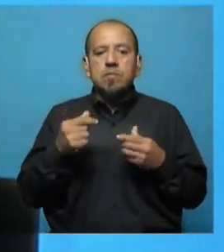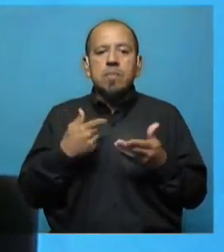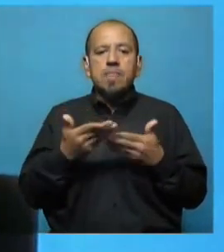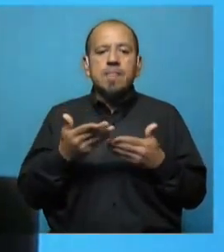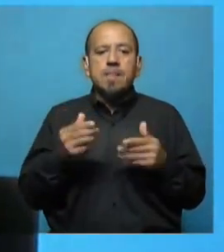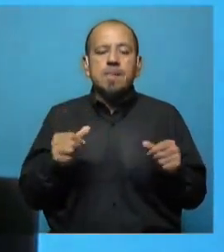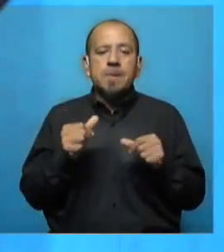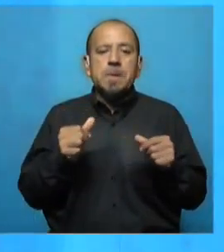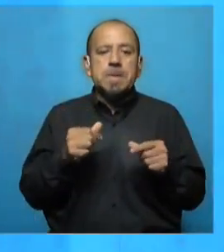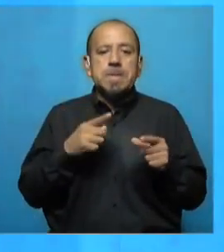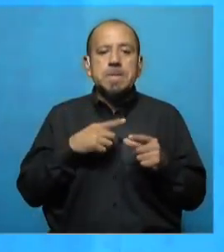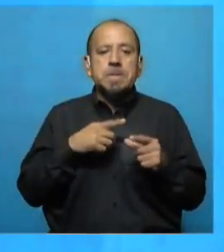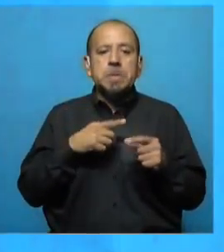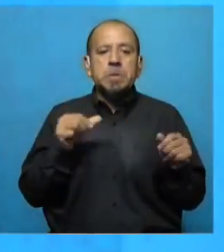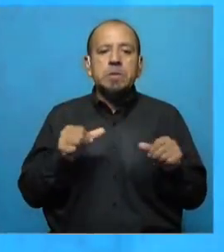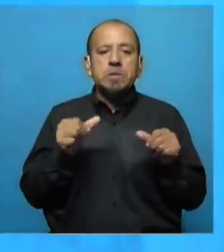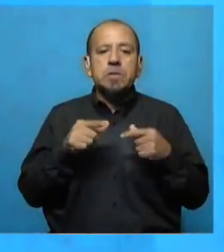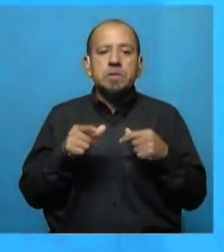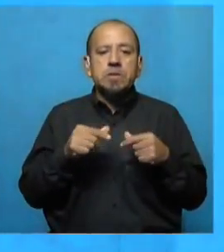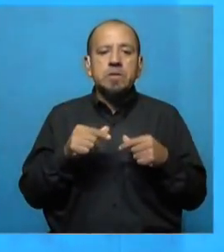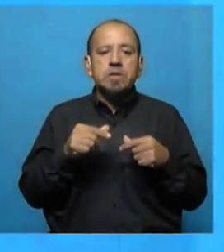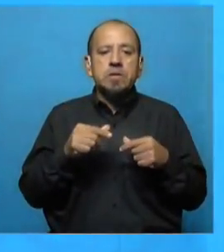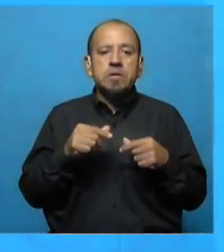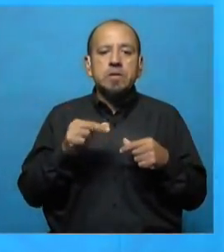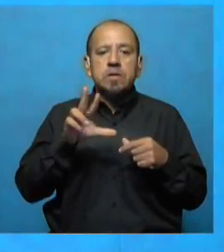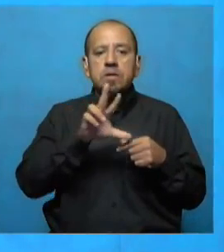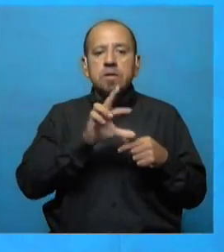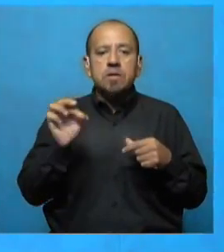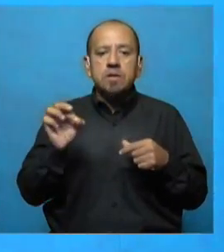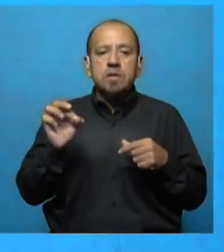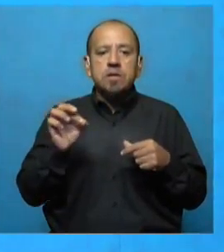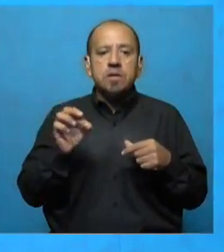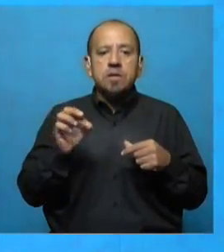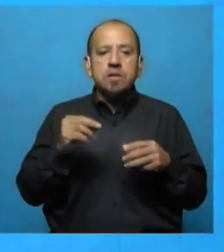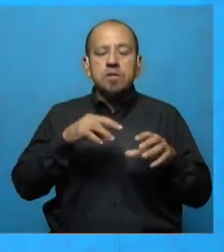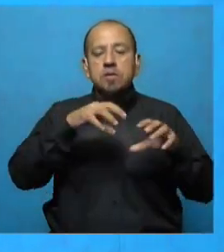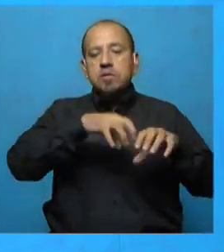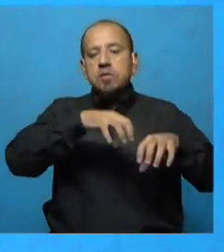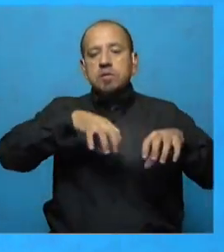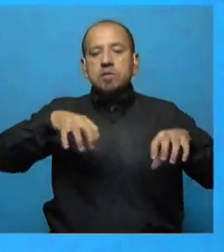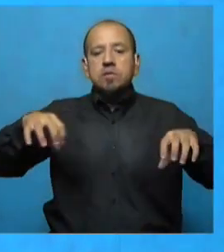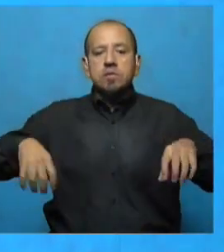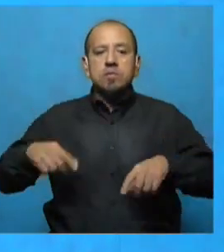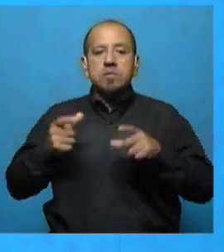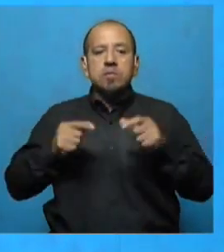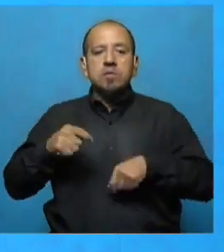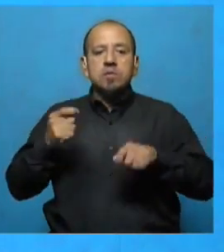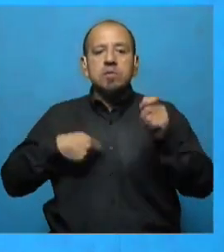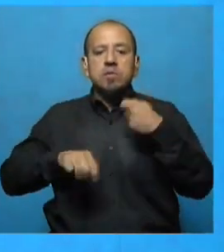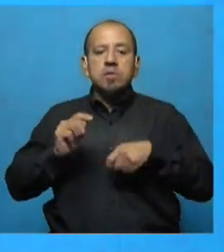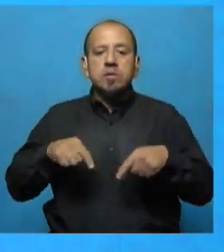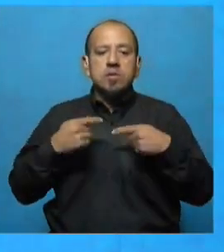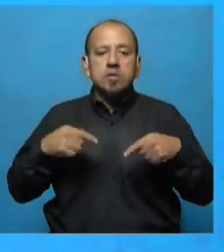compartístico que en este momento hay como trescientos están es una feria grande este de gente que vende una cantidad de cosas preciosas